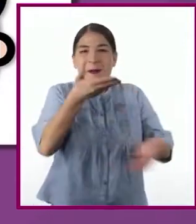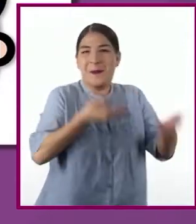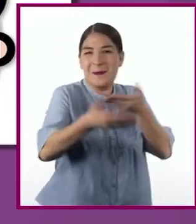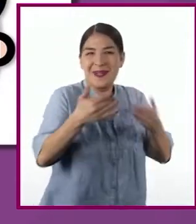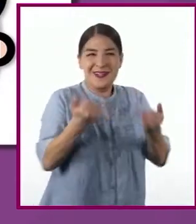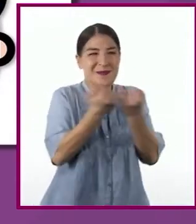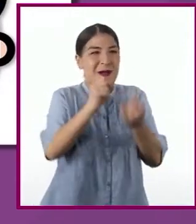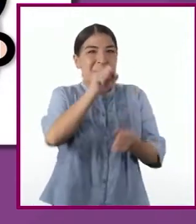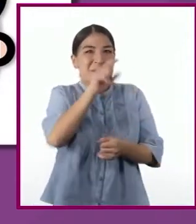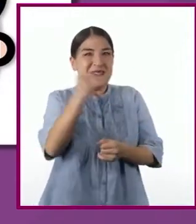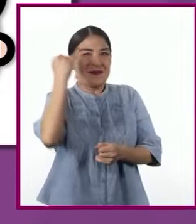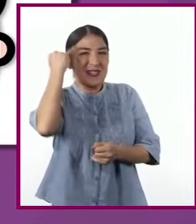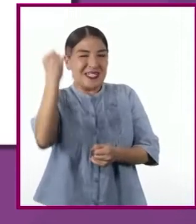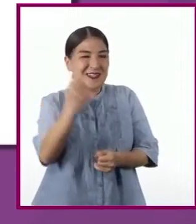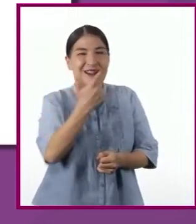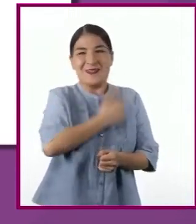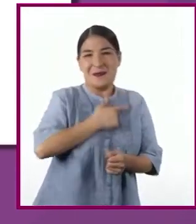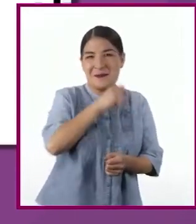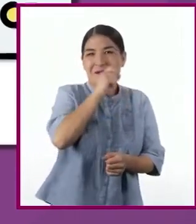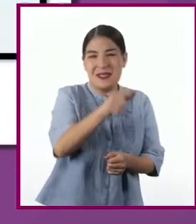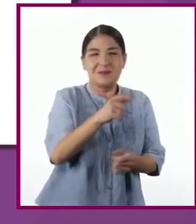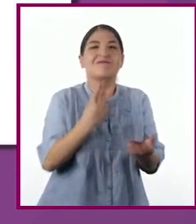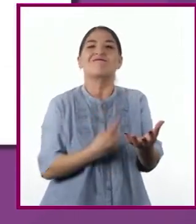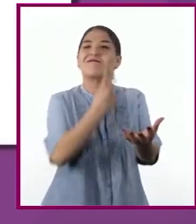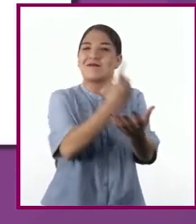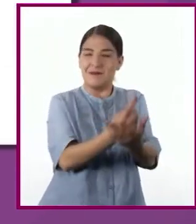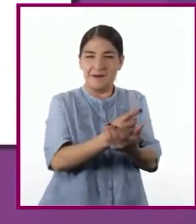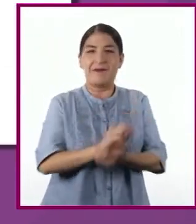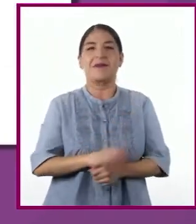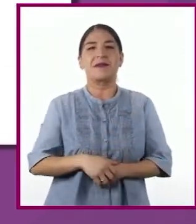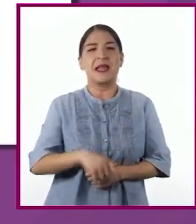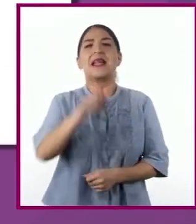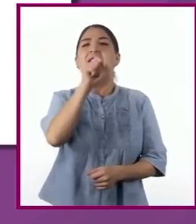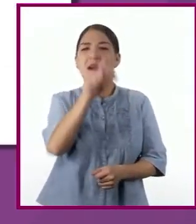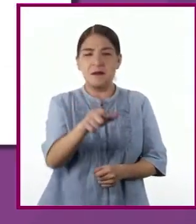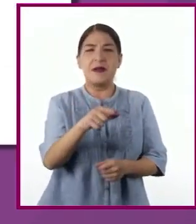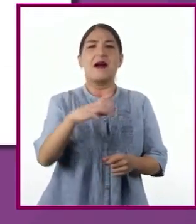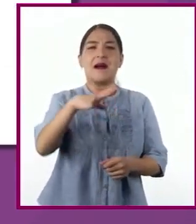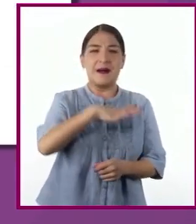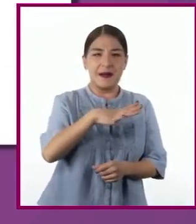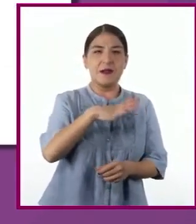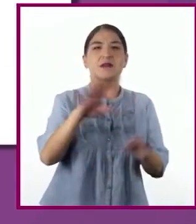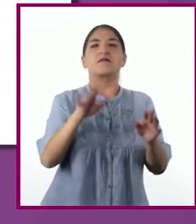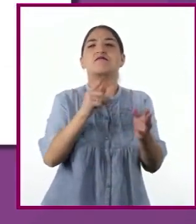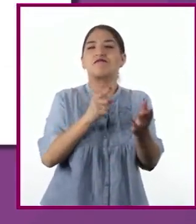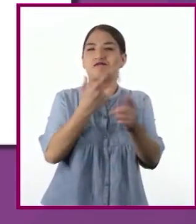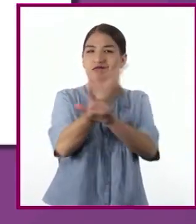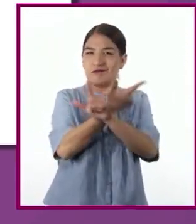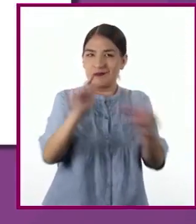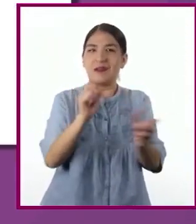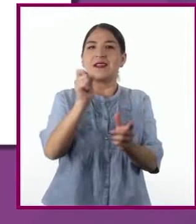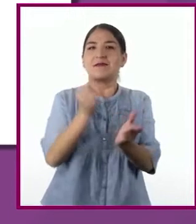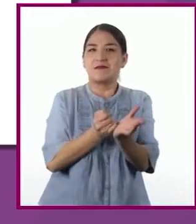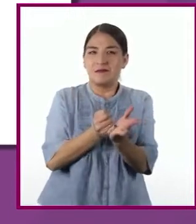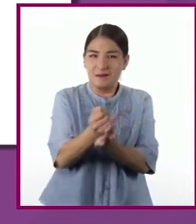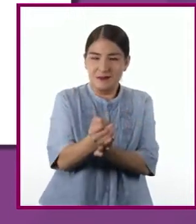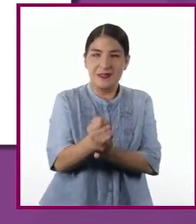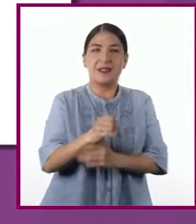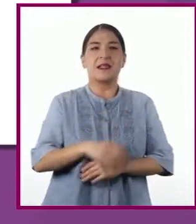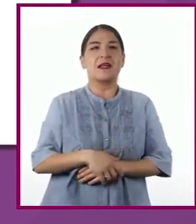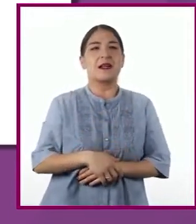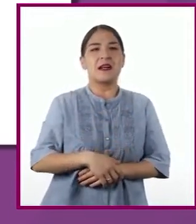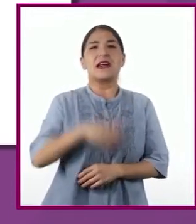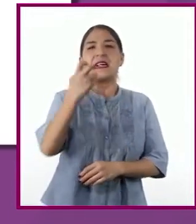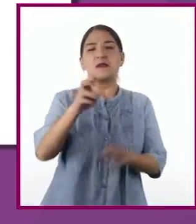compartimos esas ideas, esos pensamientos. Y también tenemos la libertad de decisión. Es decir, que